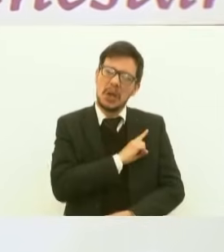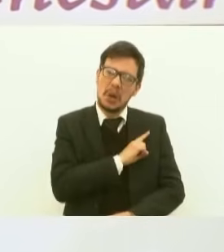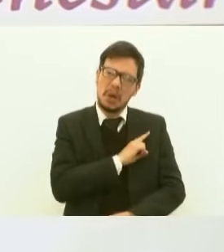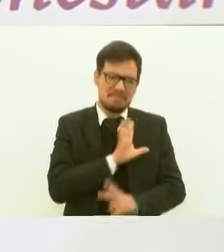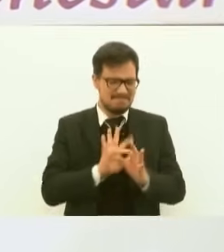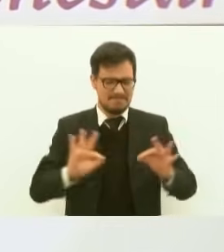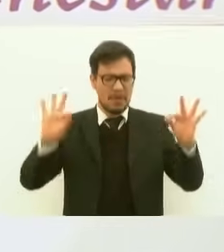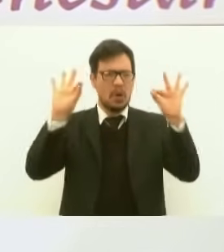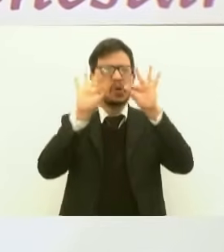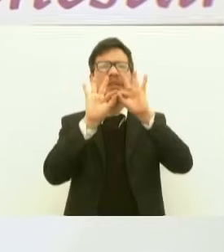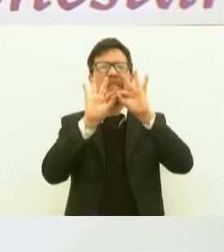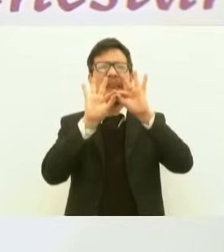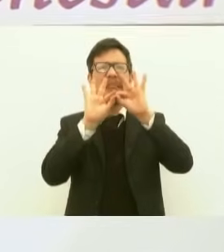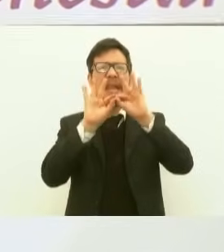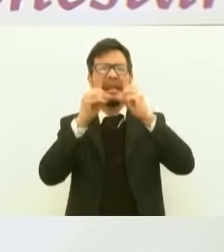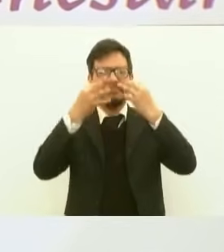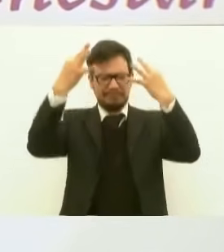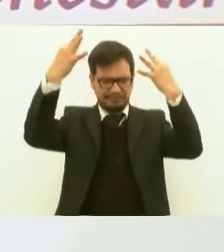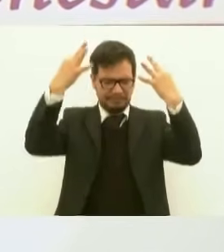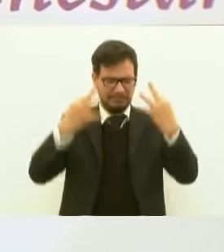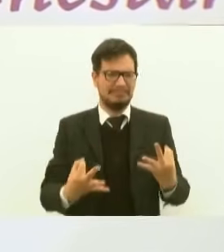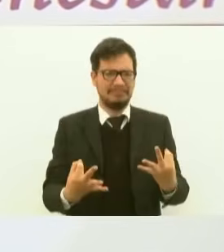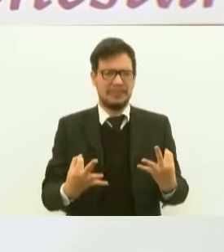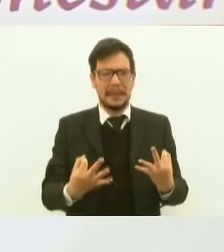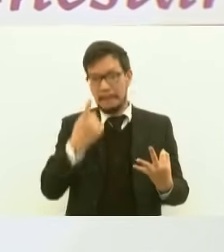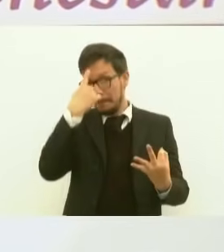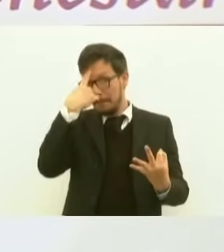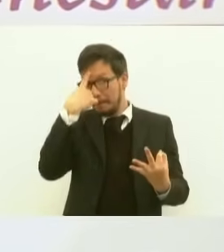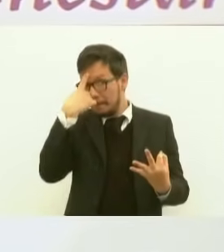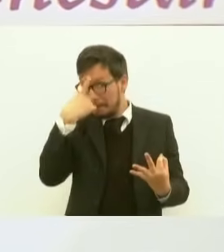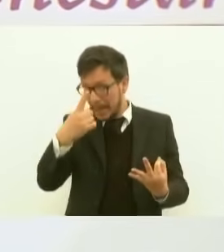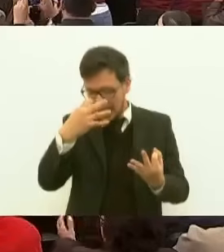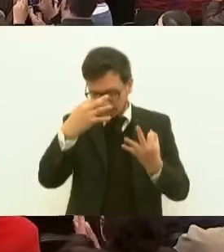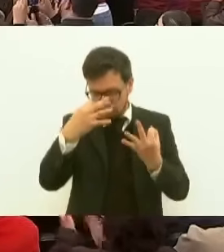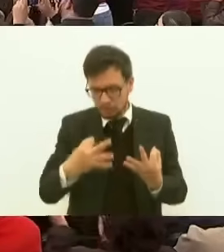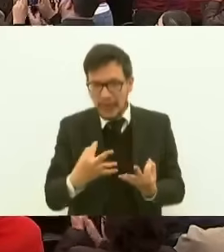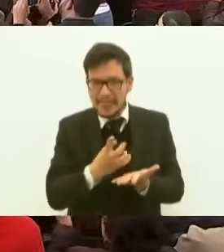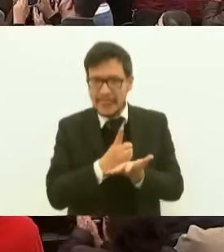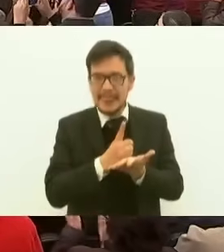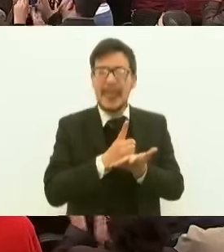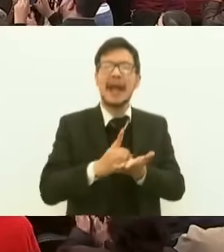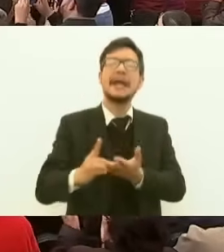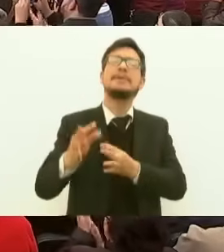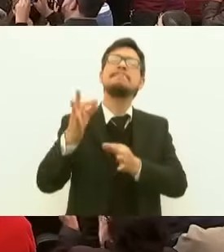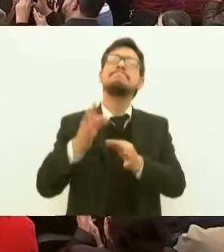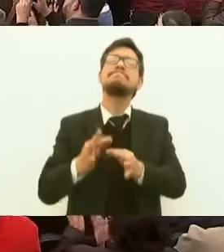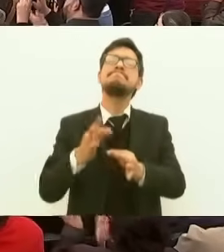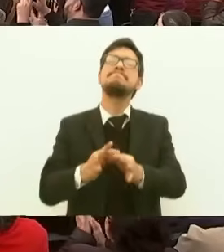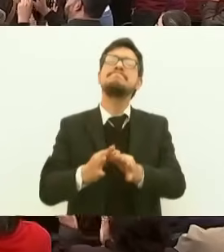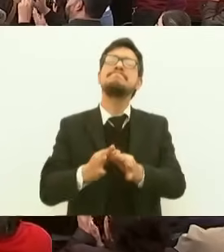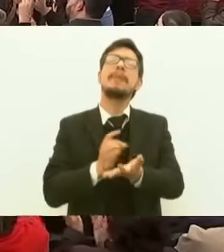calidad en el mundo para garantizar el derecho del pueblo a la salud.